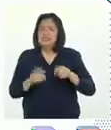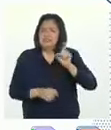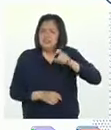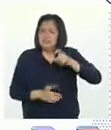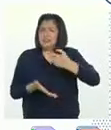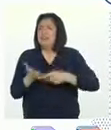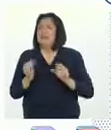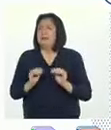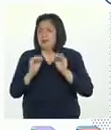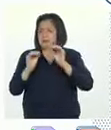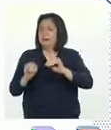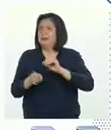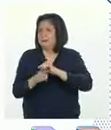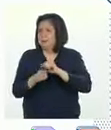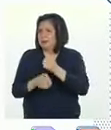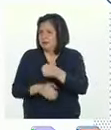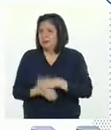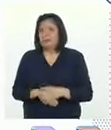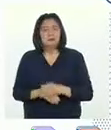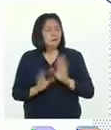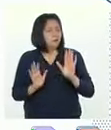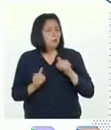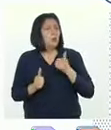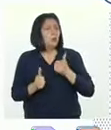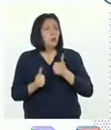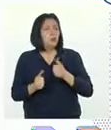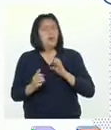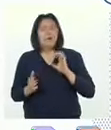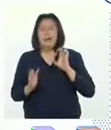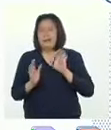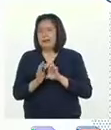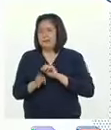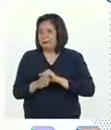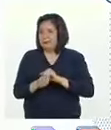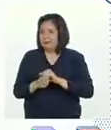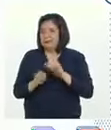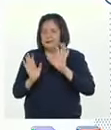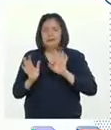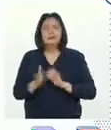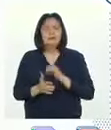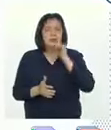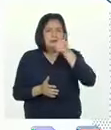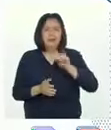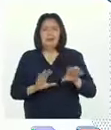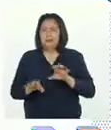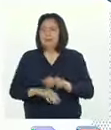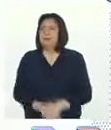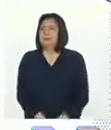se requieren para implementarlas. Será un gran ejercicio el que haremos mañana.